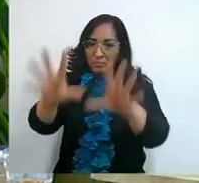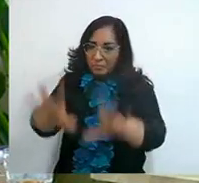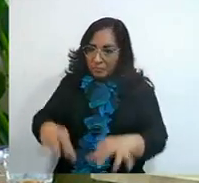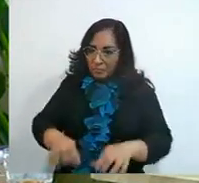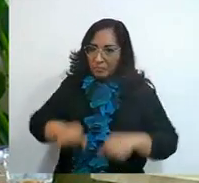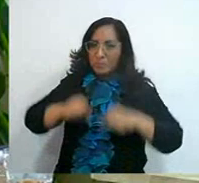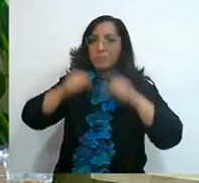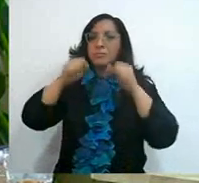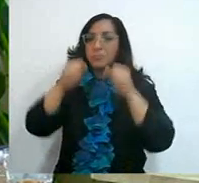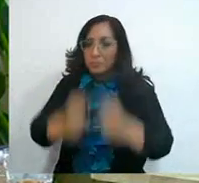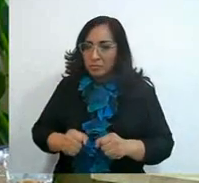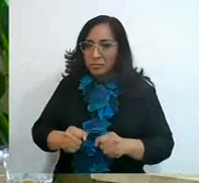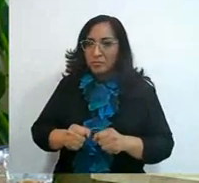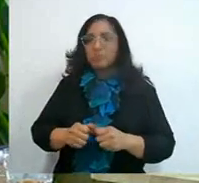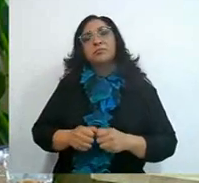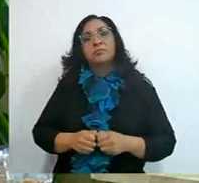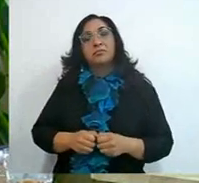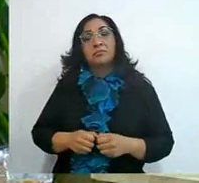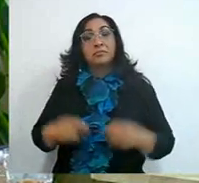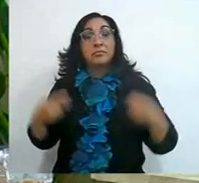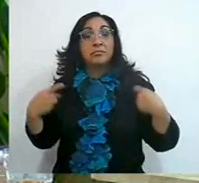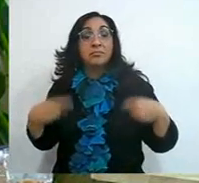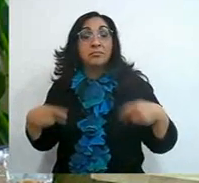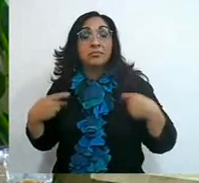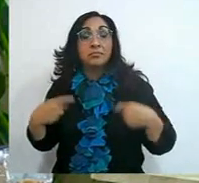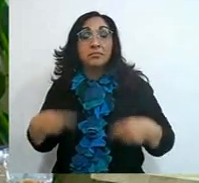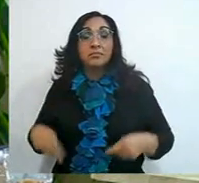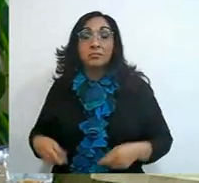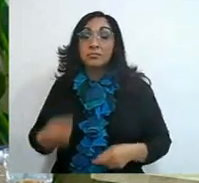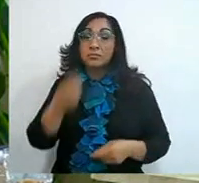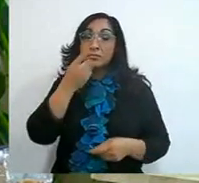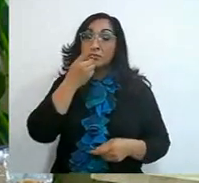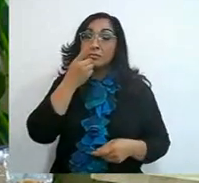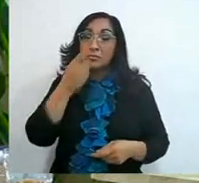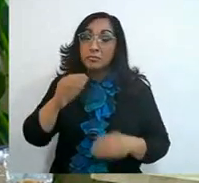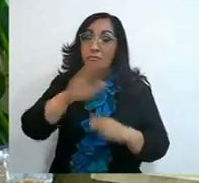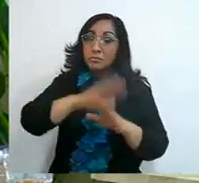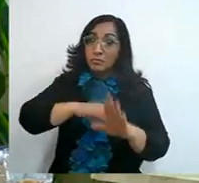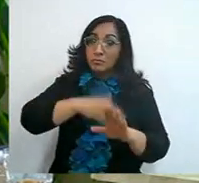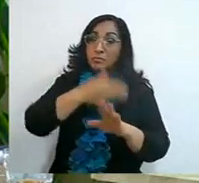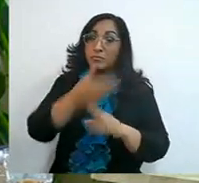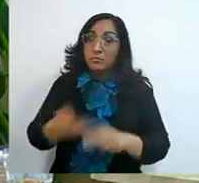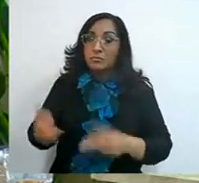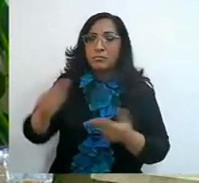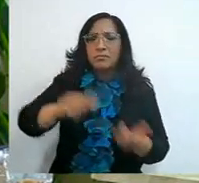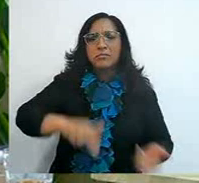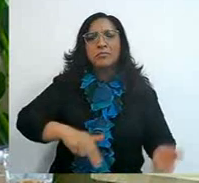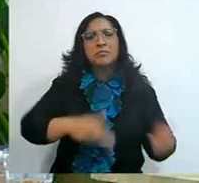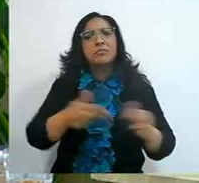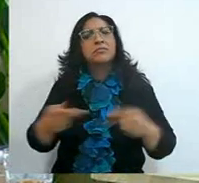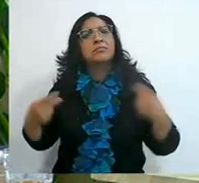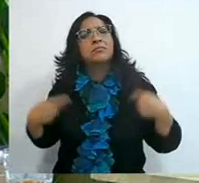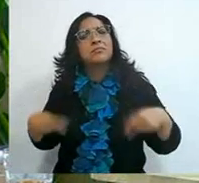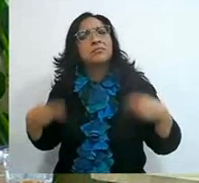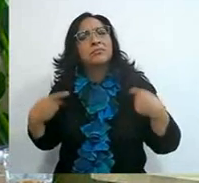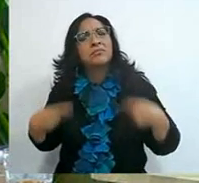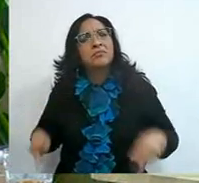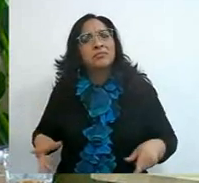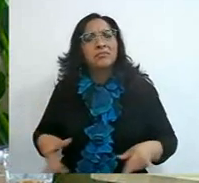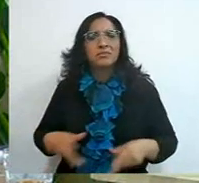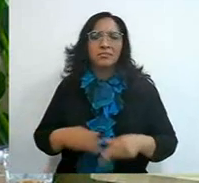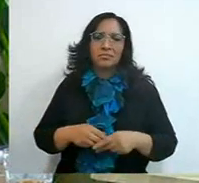infamia, aquella persona la difamaste y también de tu ronco pecho